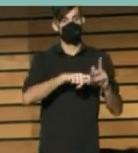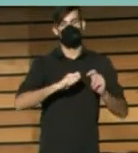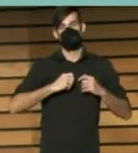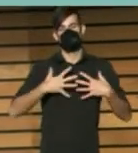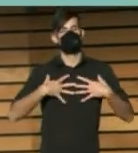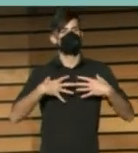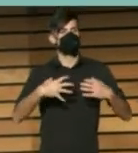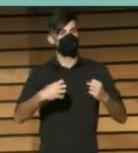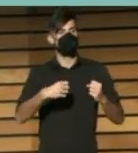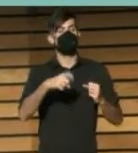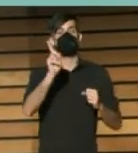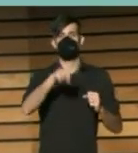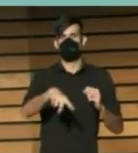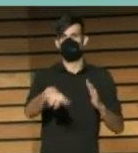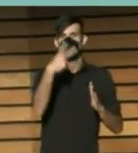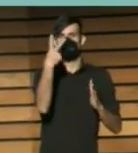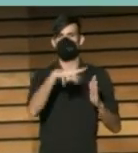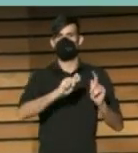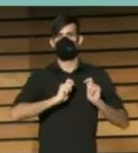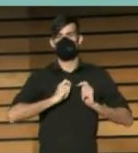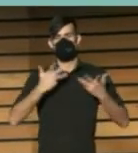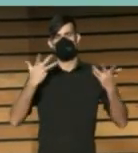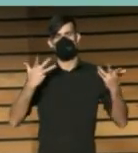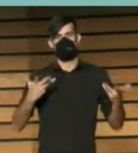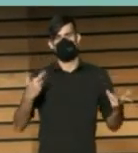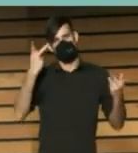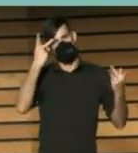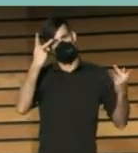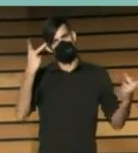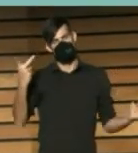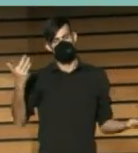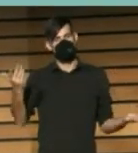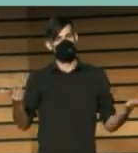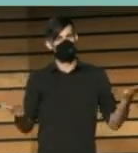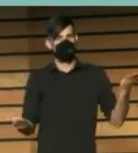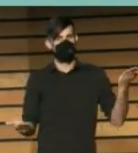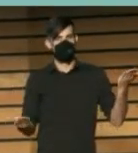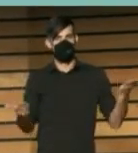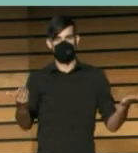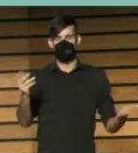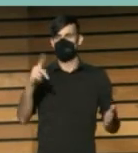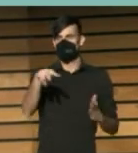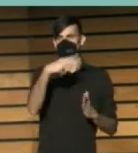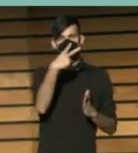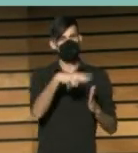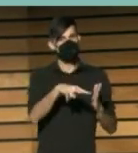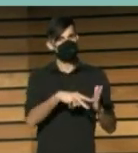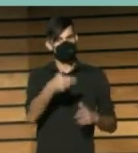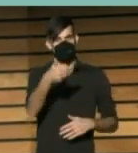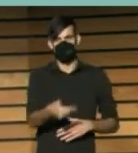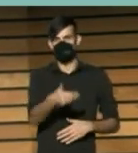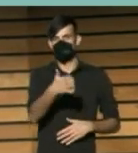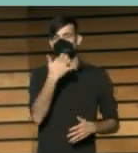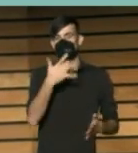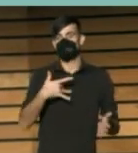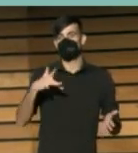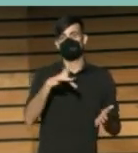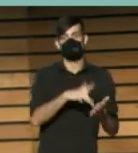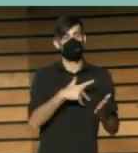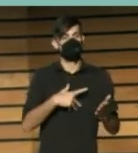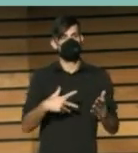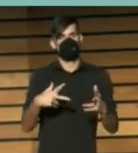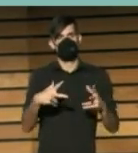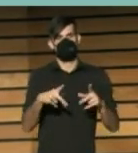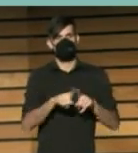lectura nos da serenidad y nos da equilibrio, pero la lectura es mucho más. por supuesto, es placer, es ocio, es